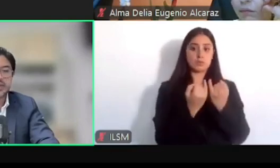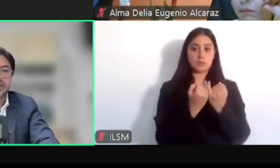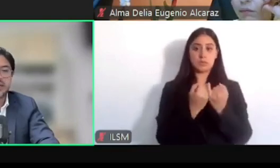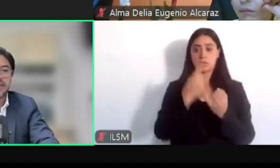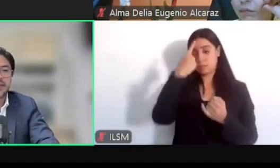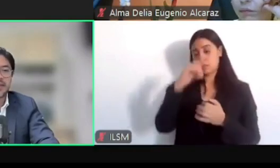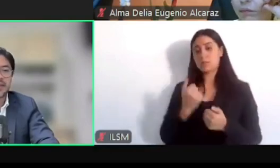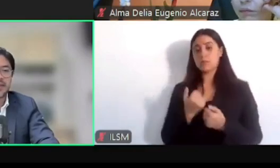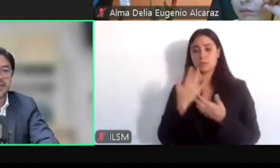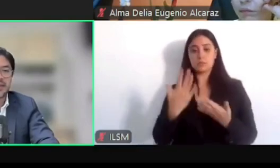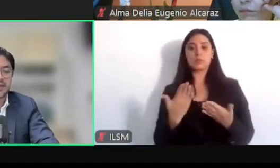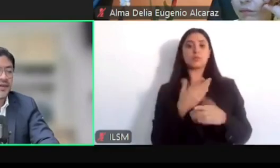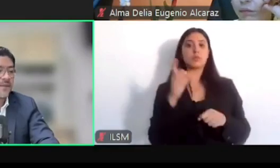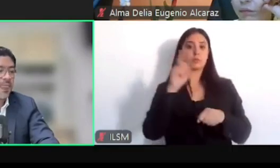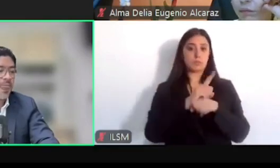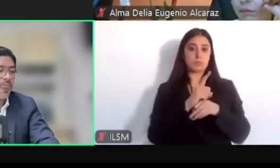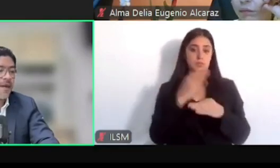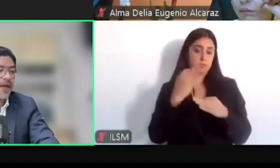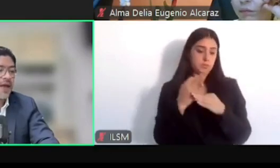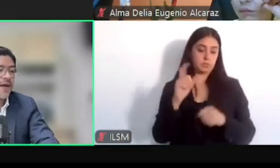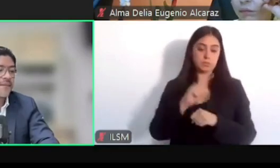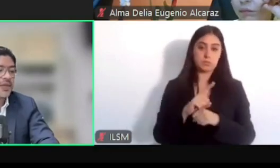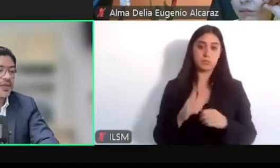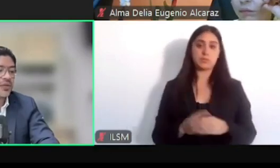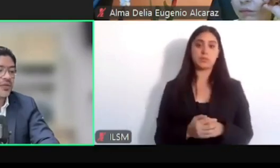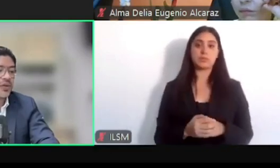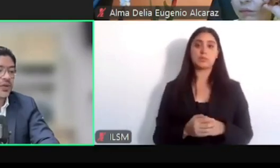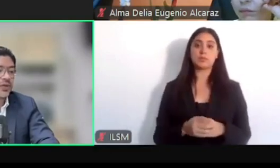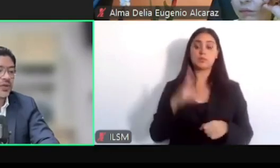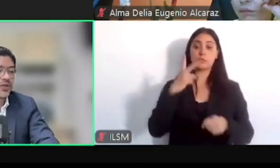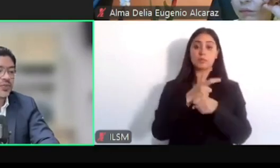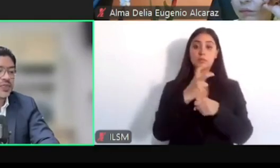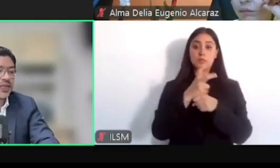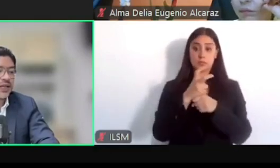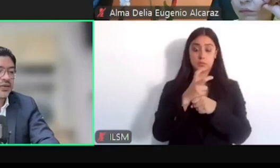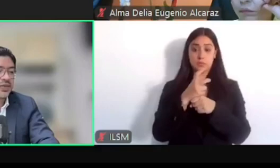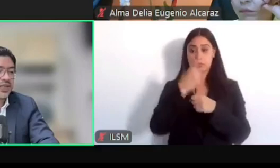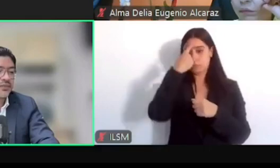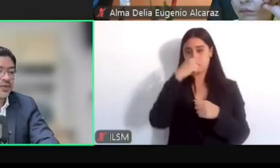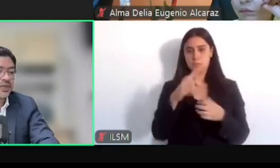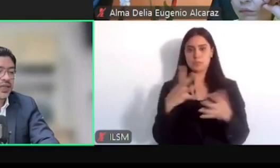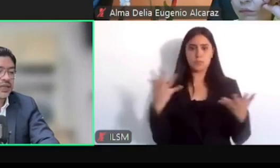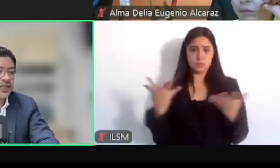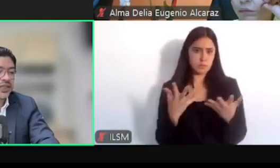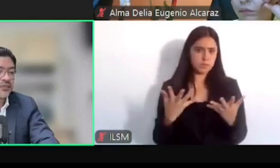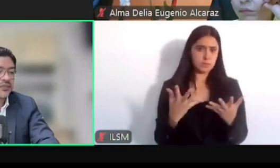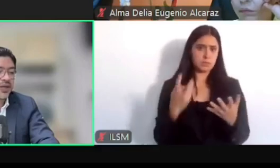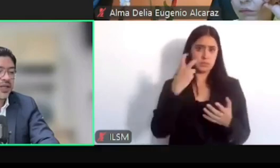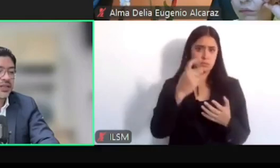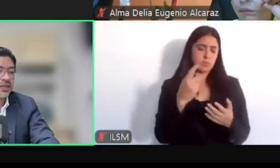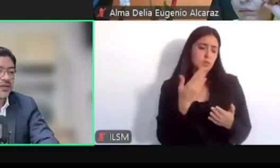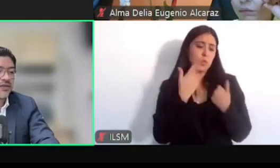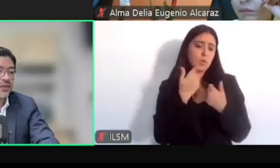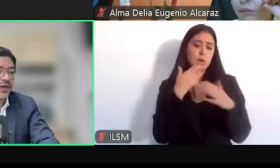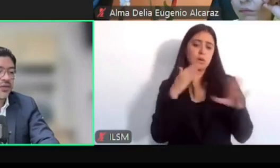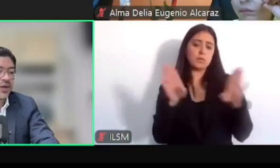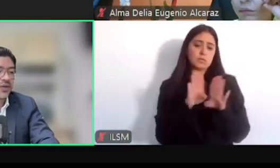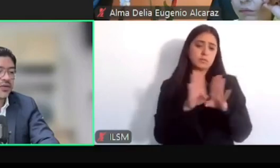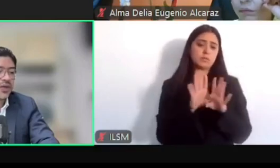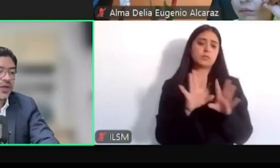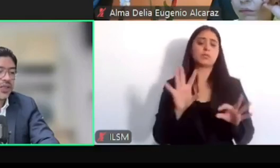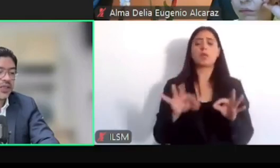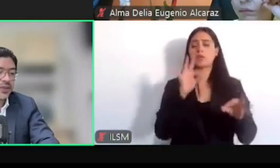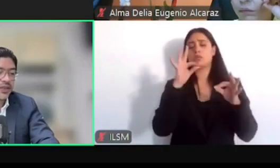expuestas en la presente sentencia segundo en virtud de subsistir la causal de improcedencia de extemporaneidad Se confirma el